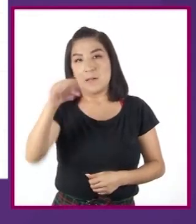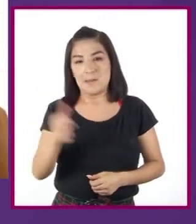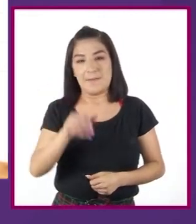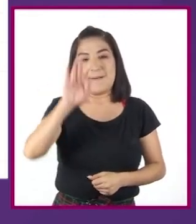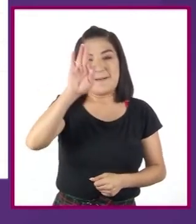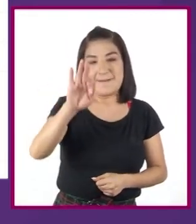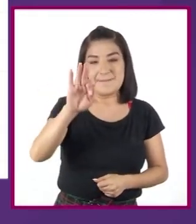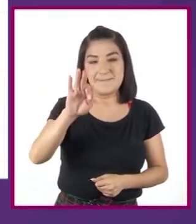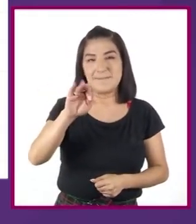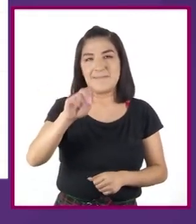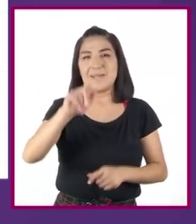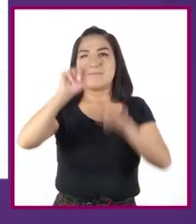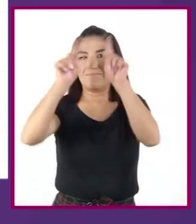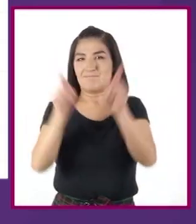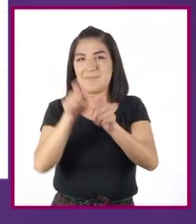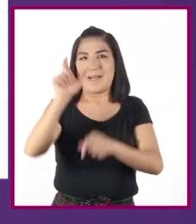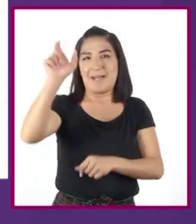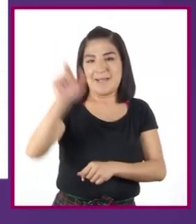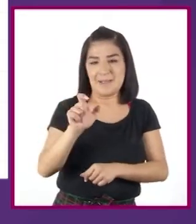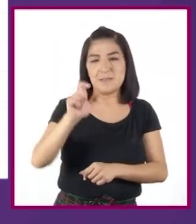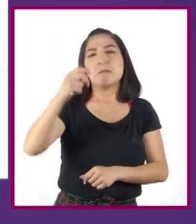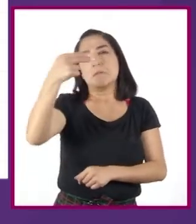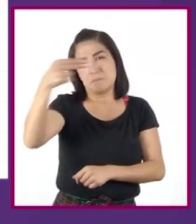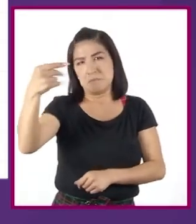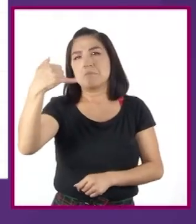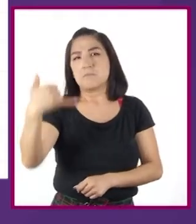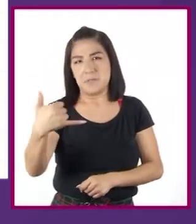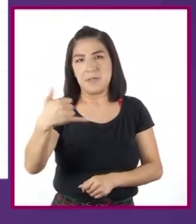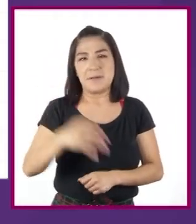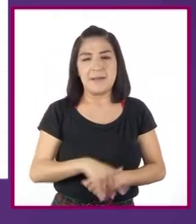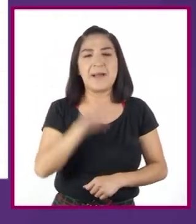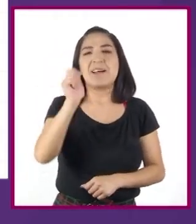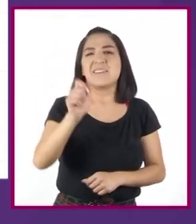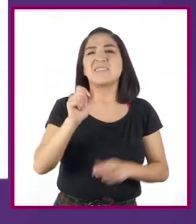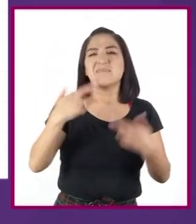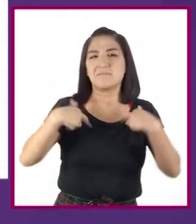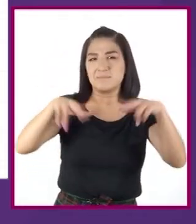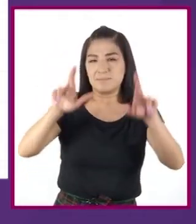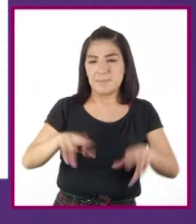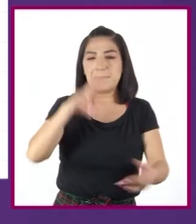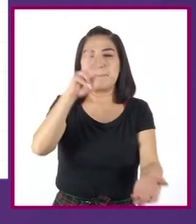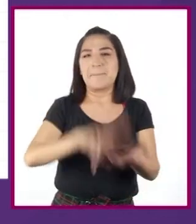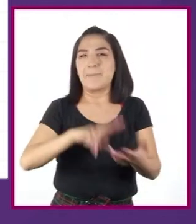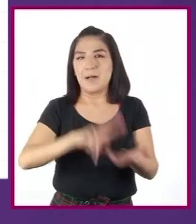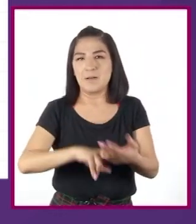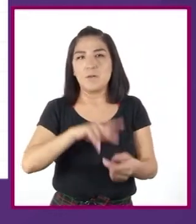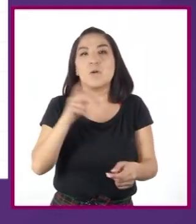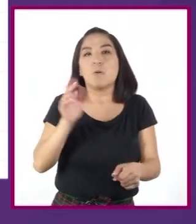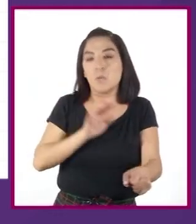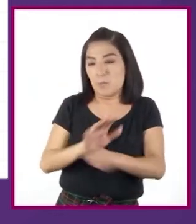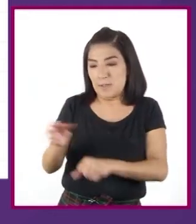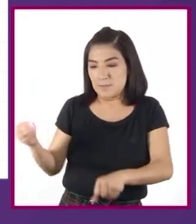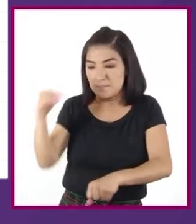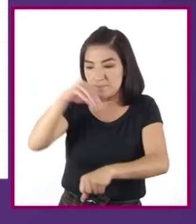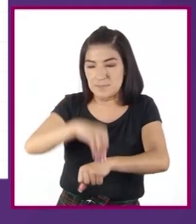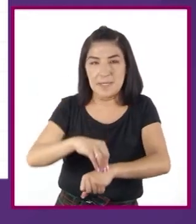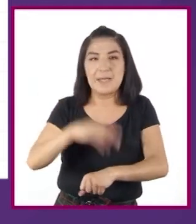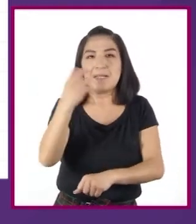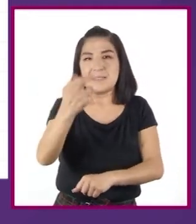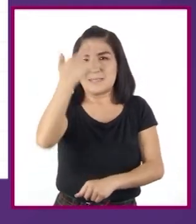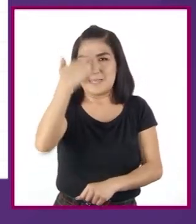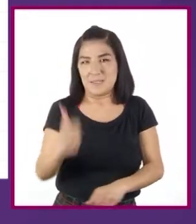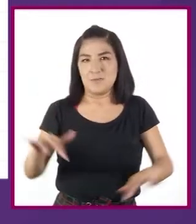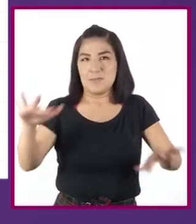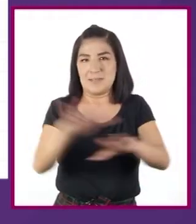f de x, o bien columna de las y, corresponderá a los valores que obtengamos de aplicar la razón de cambio